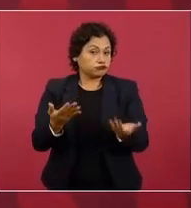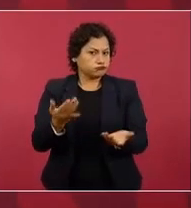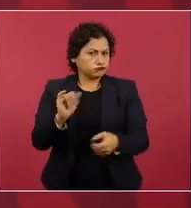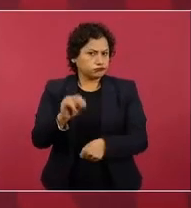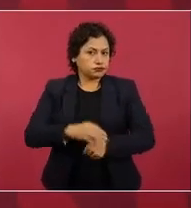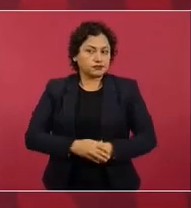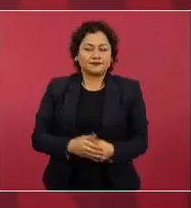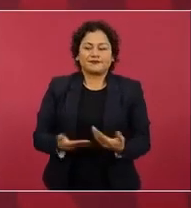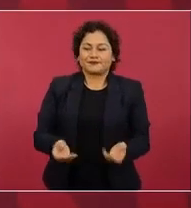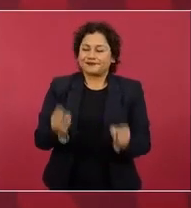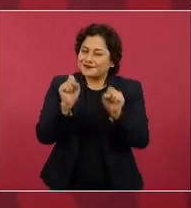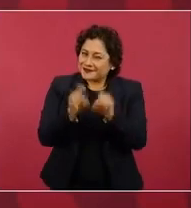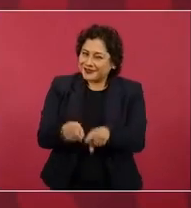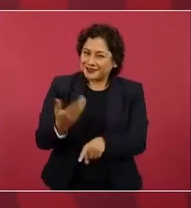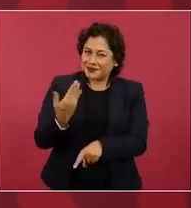los